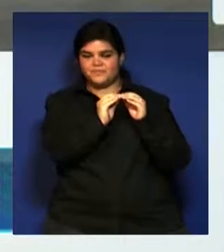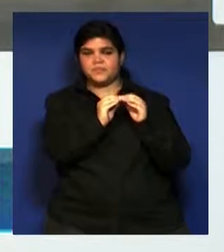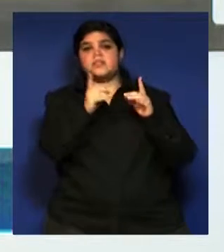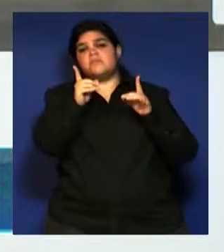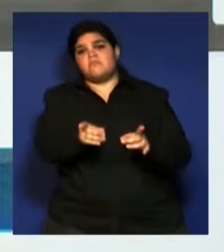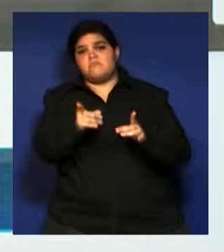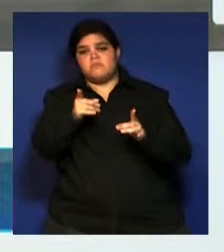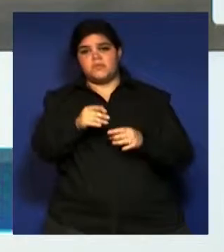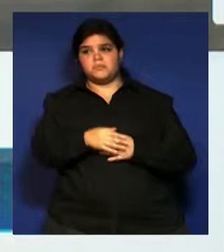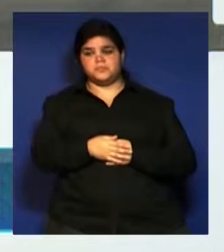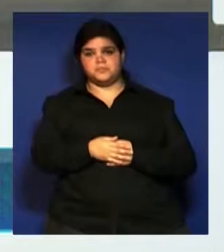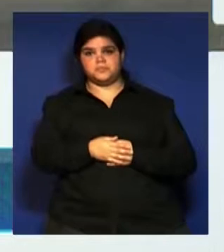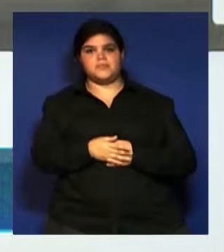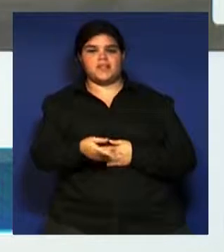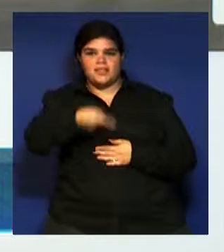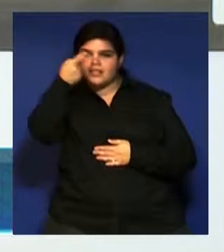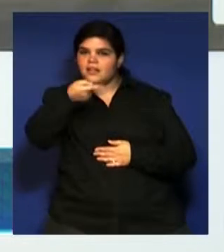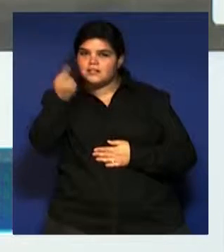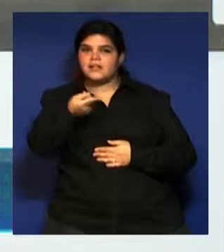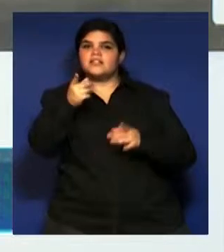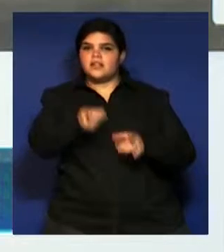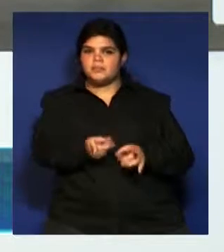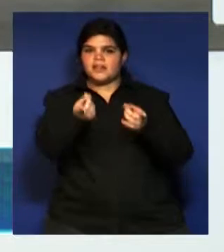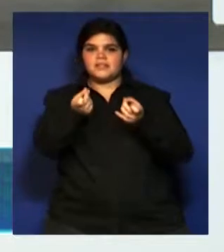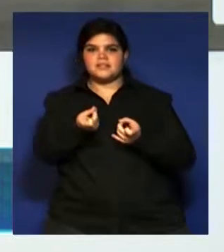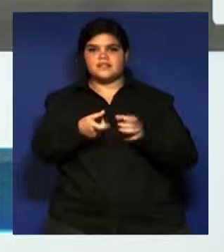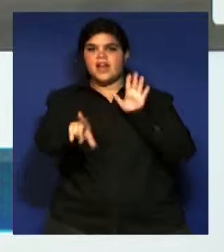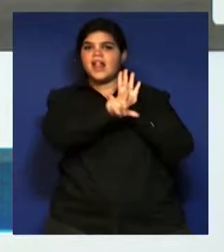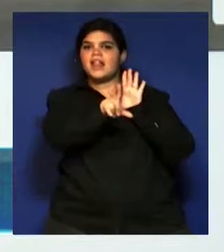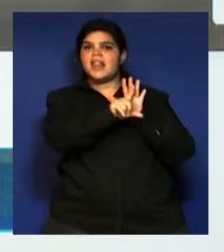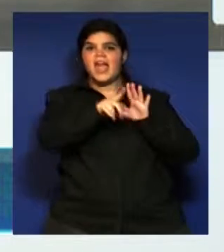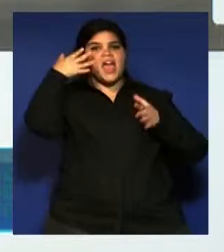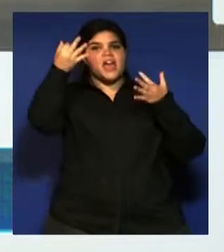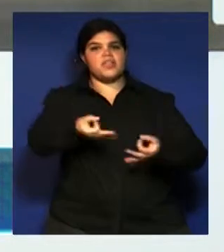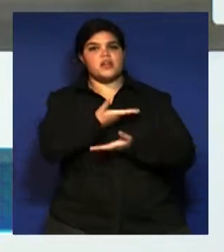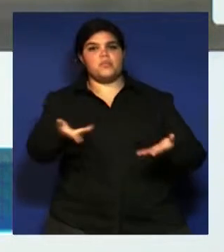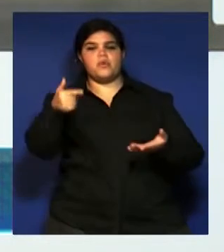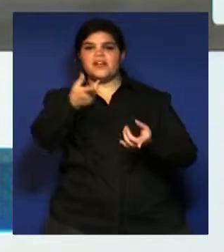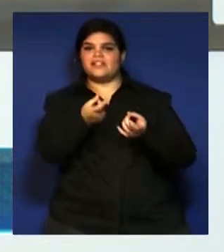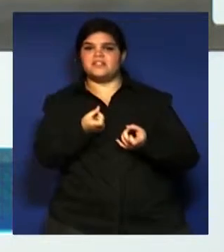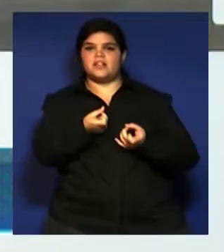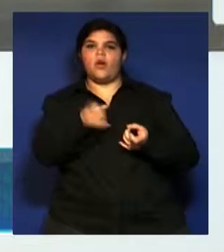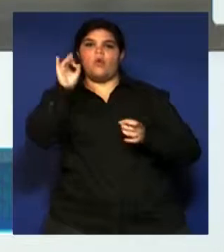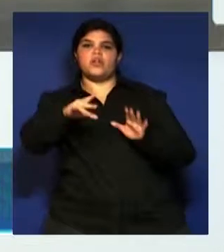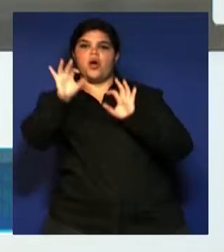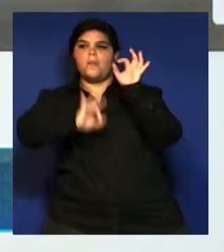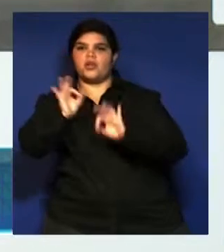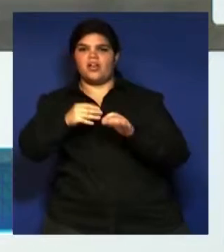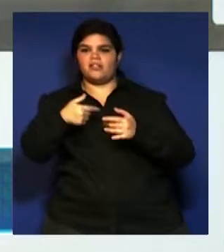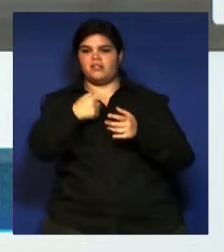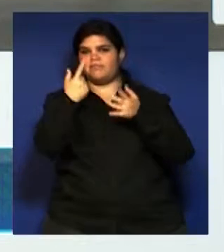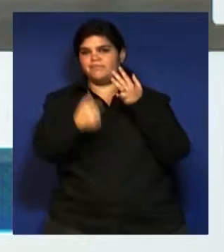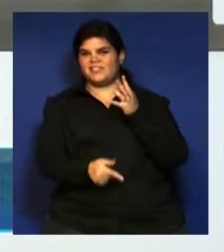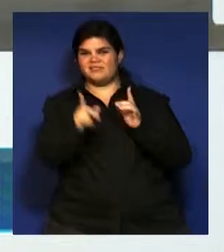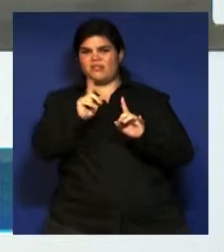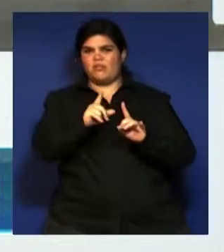más interesante y necesario una ley de ética pública que tan solo en proyectos que se restrinjan a la